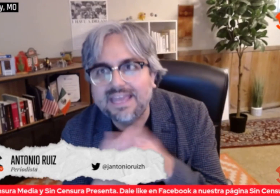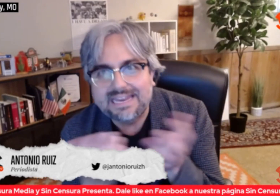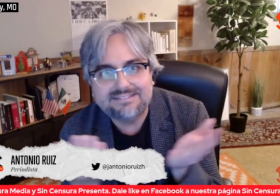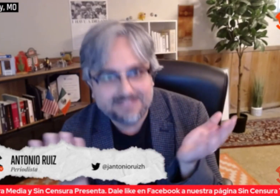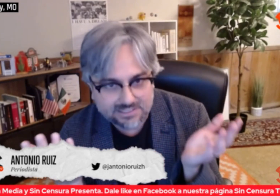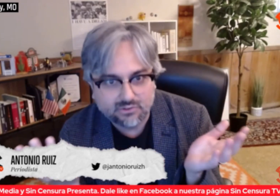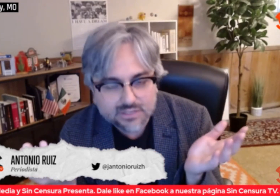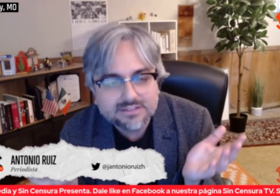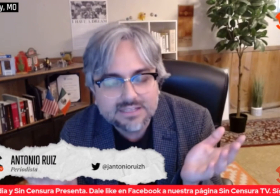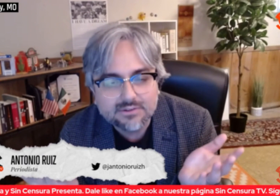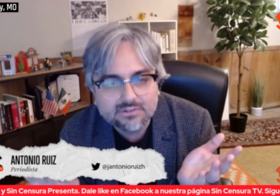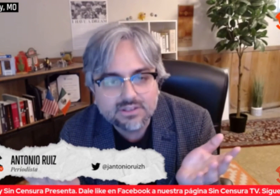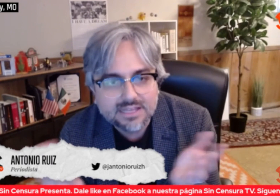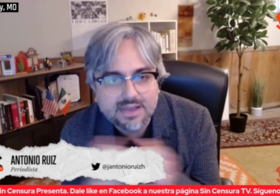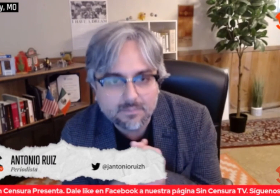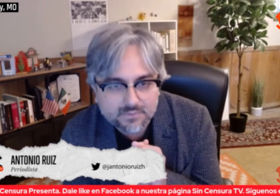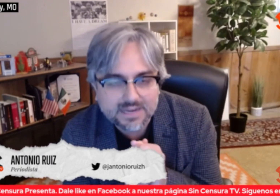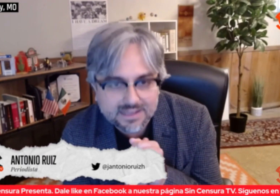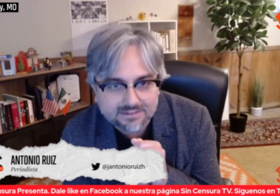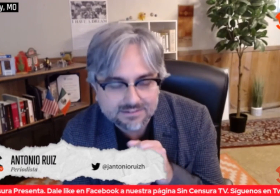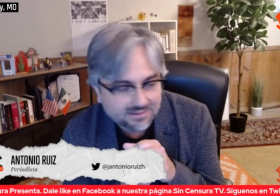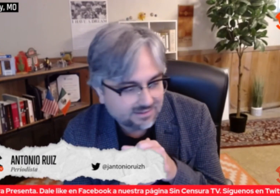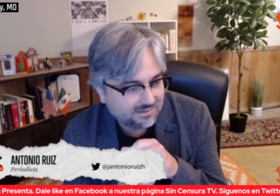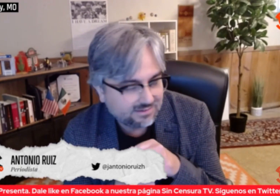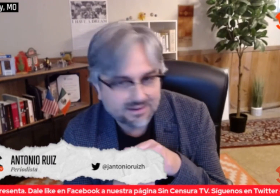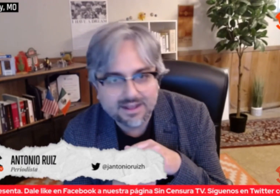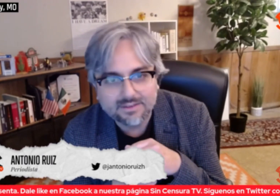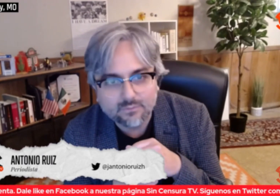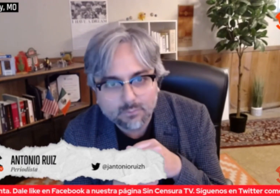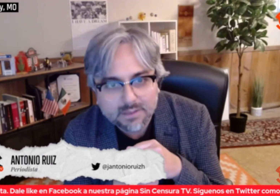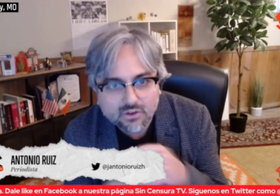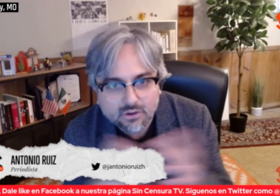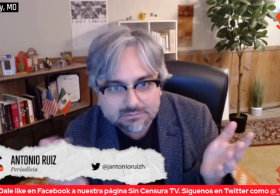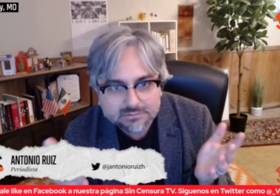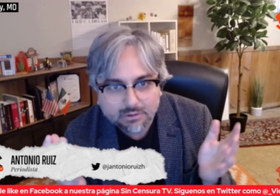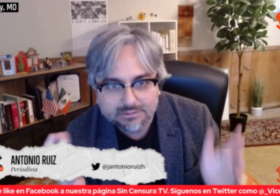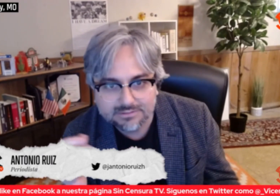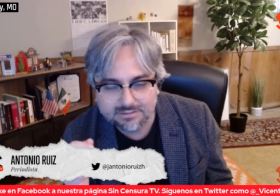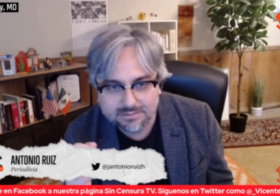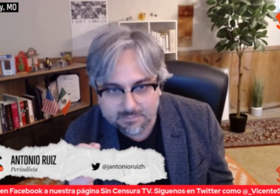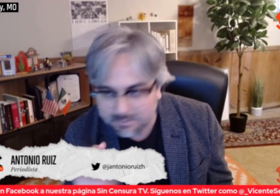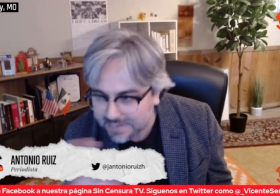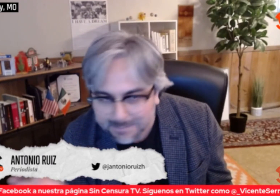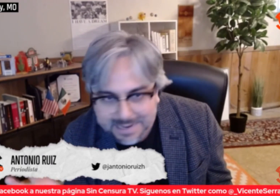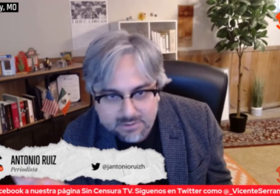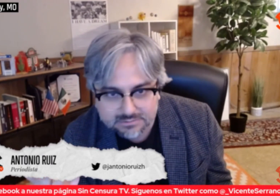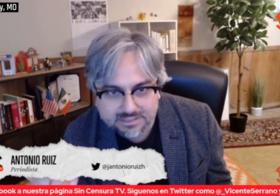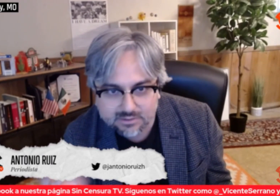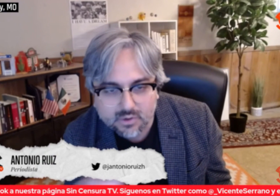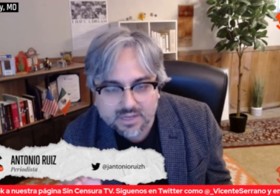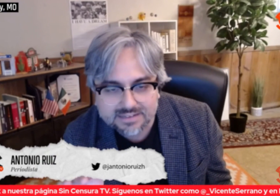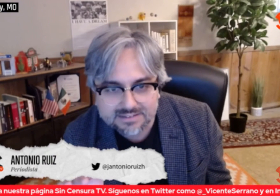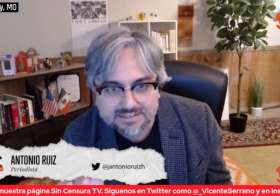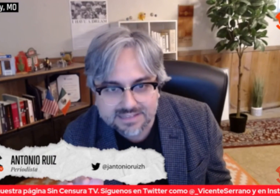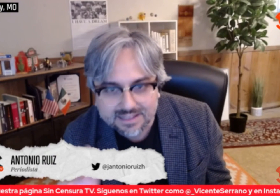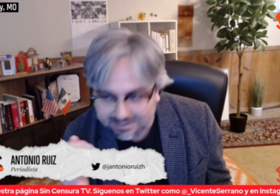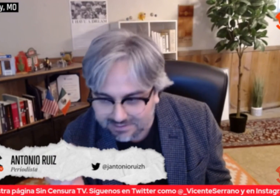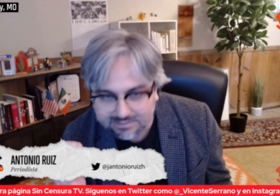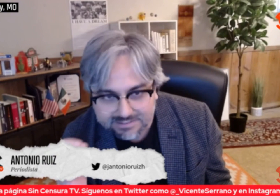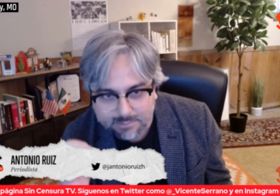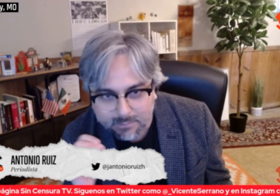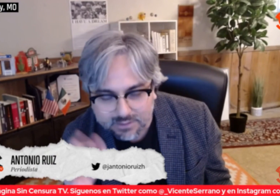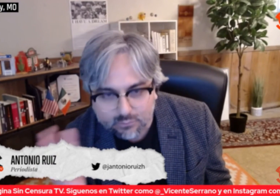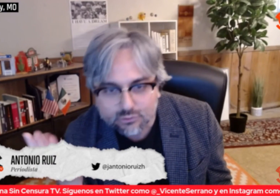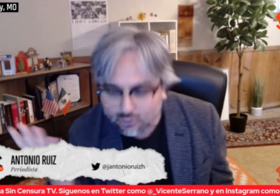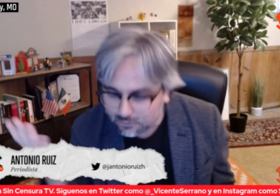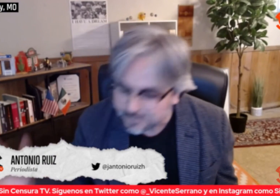intención en estricto sentido sería obtener la información, ¿no? De primera mano, es lo único que necesita y